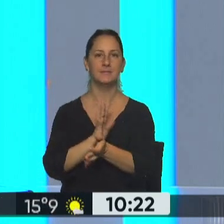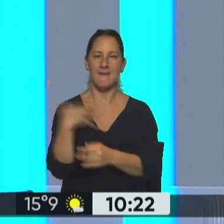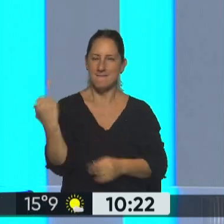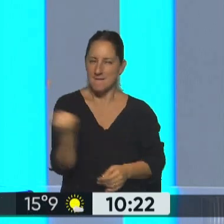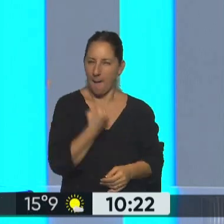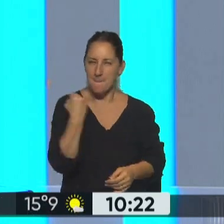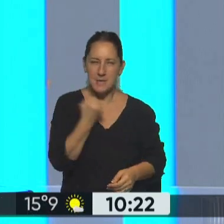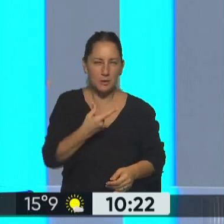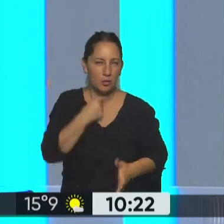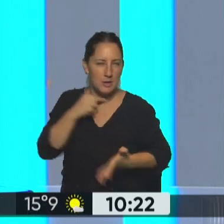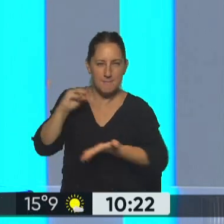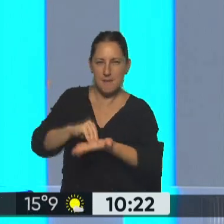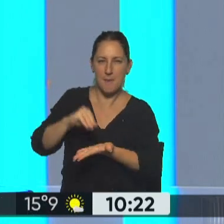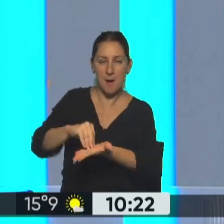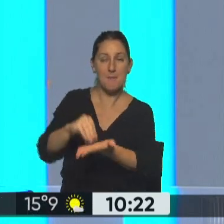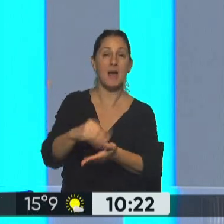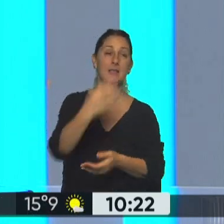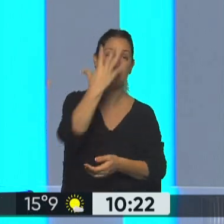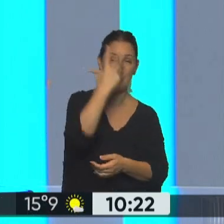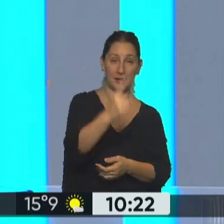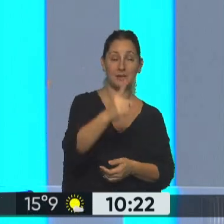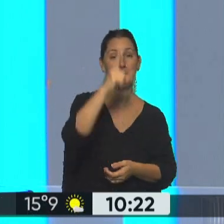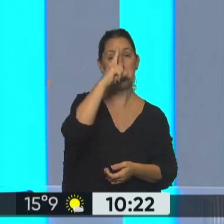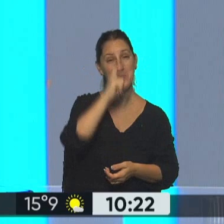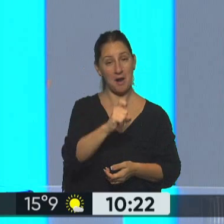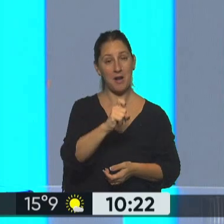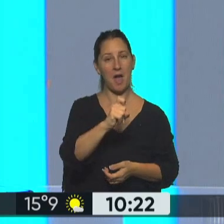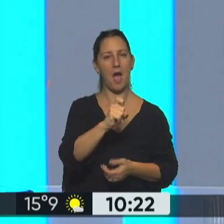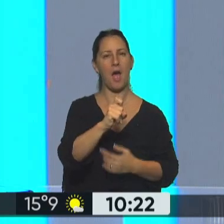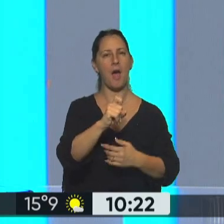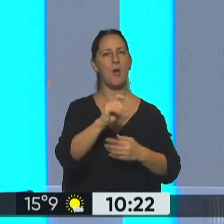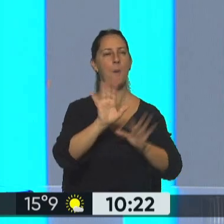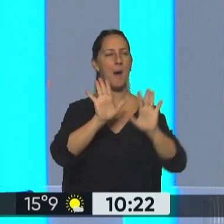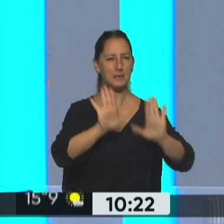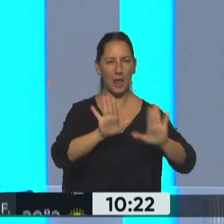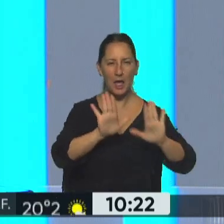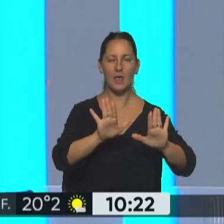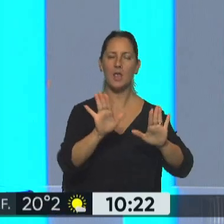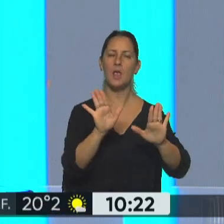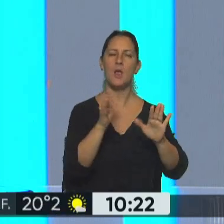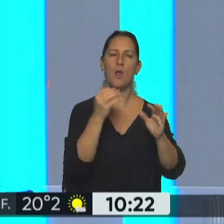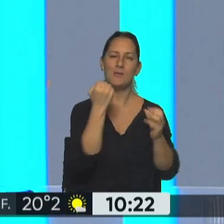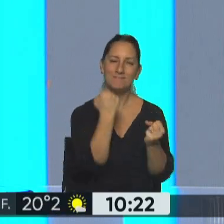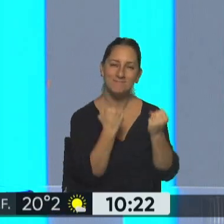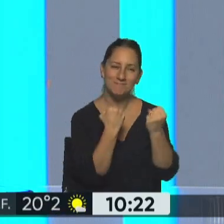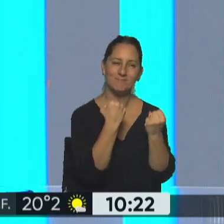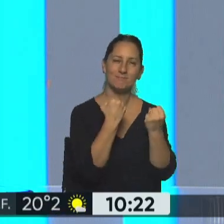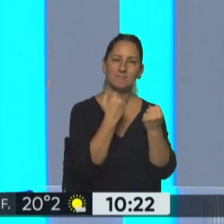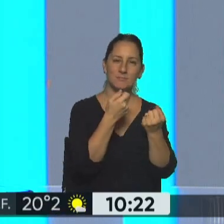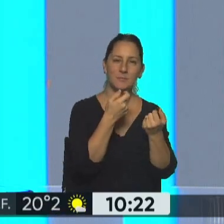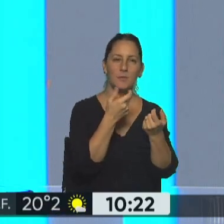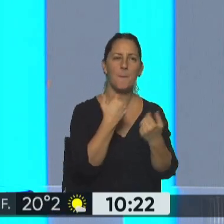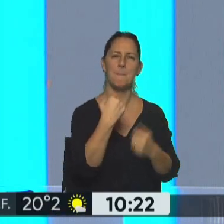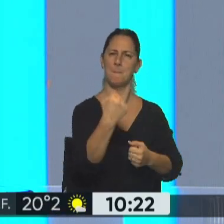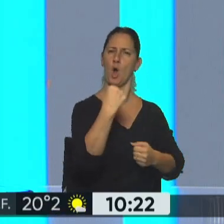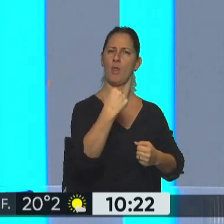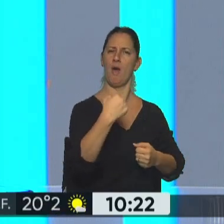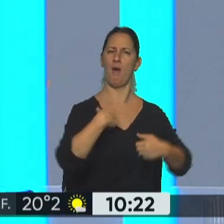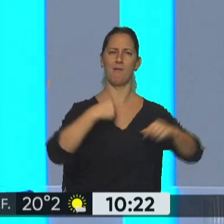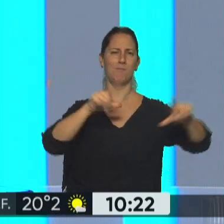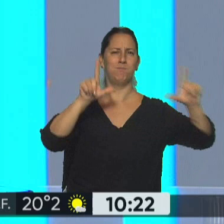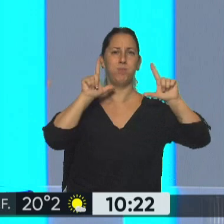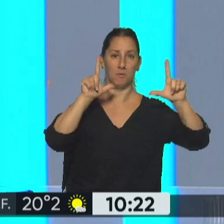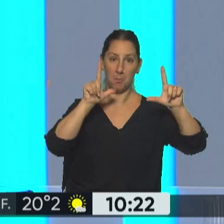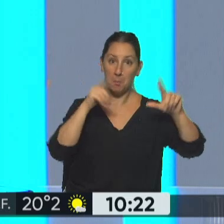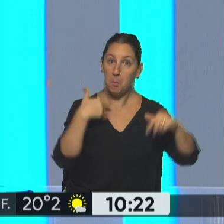ambicioso. Y tanto San Martín como Belgrano, muchísimo más moderados y que quizás no querían el poder y a pesar de que lo podían